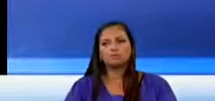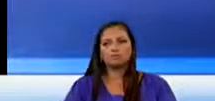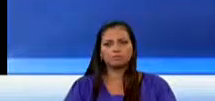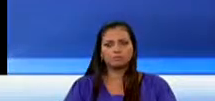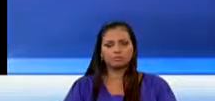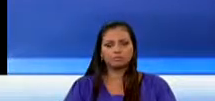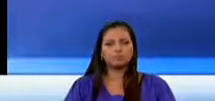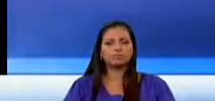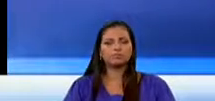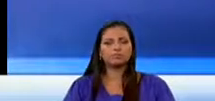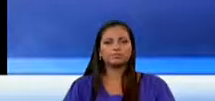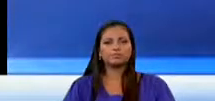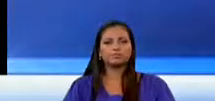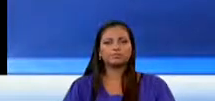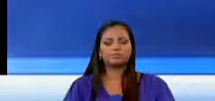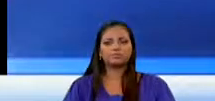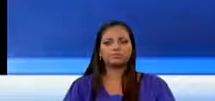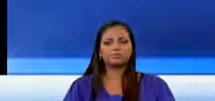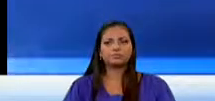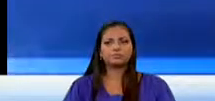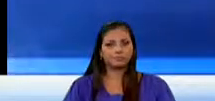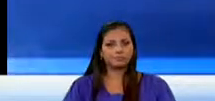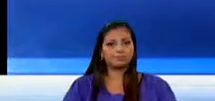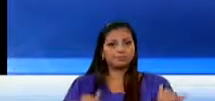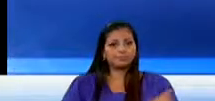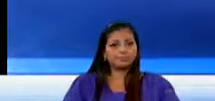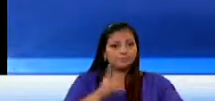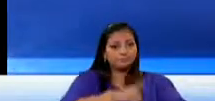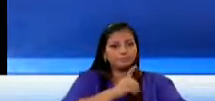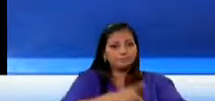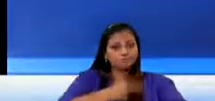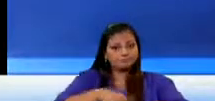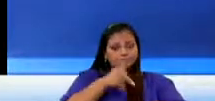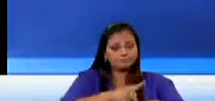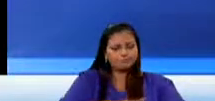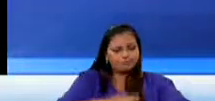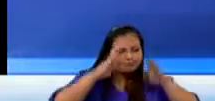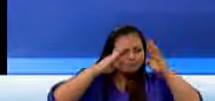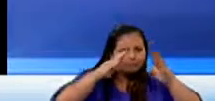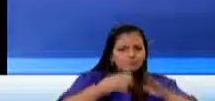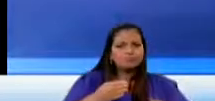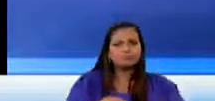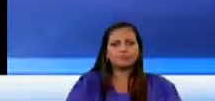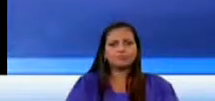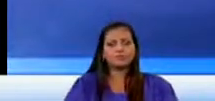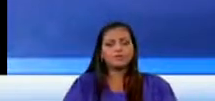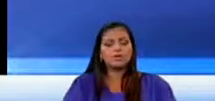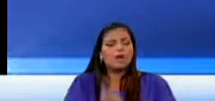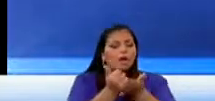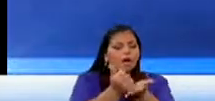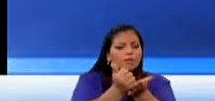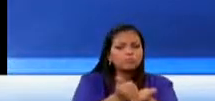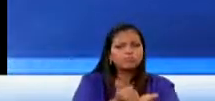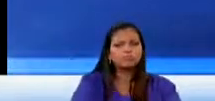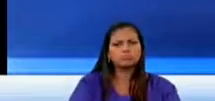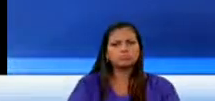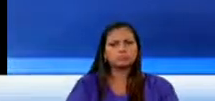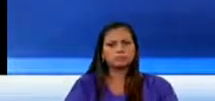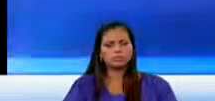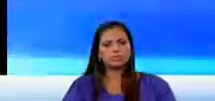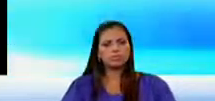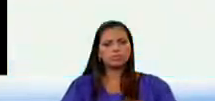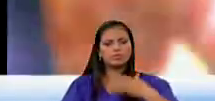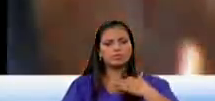ahí. ¿Cuál es la asistencia? Miren, los médicos, los especialistas de salud ya están analizando, ellos están haciendo las consultas